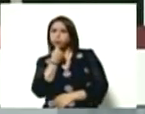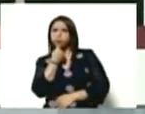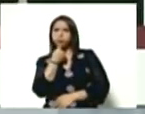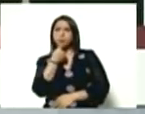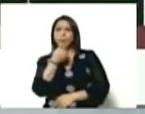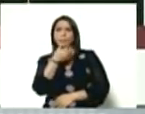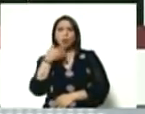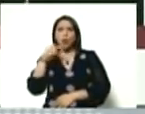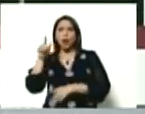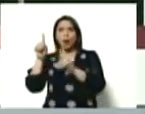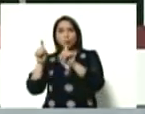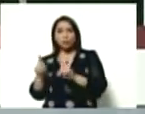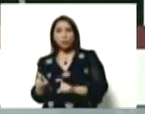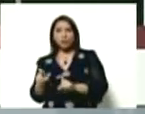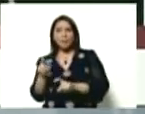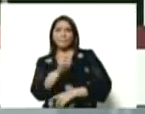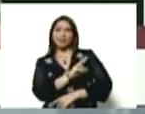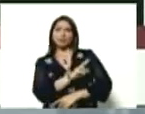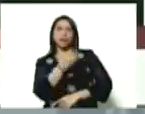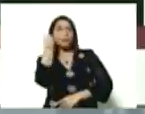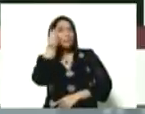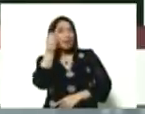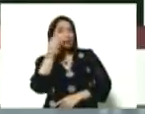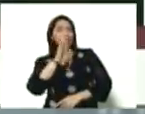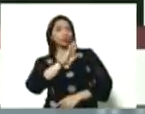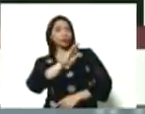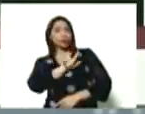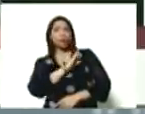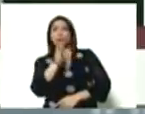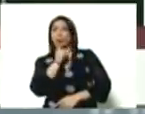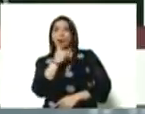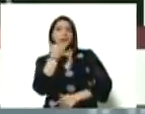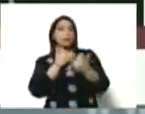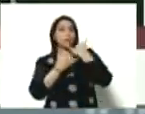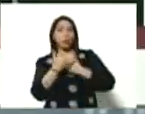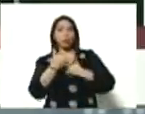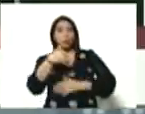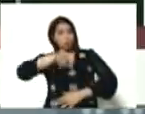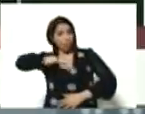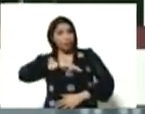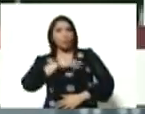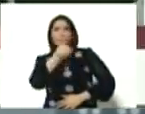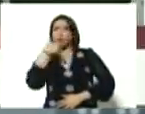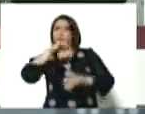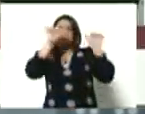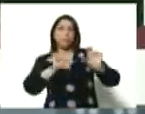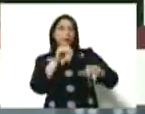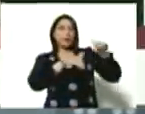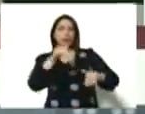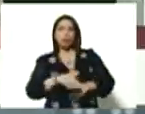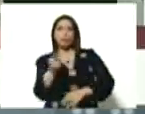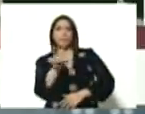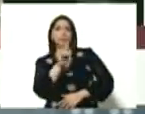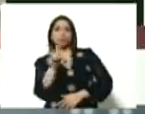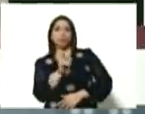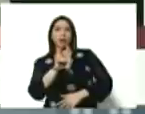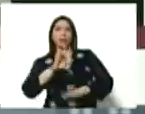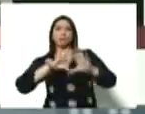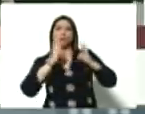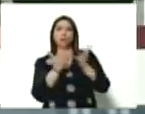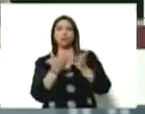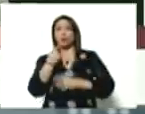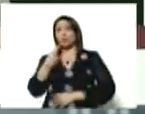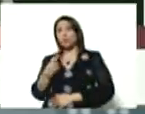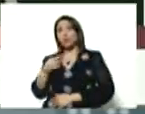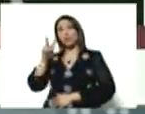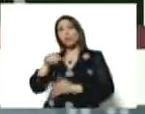que el venezolano. Creo que no me equivoco al decir que el nuestro es el mejor sistema electoral del mundo. Y lo que dijo Jimmy Carter en 2004,